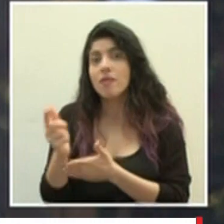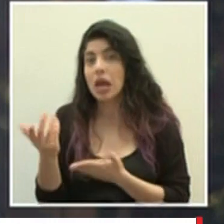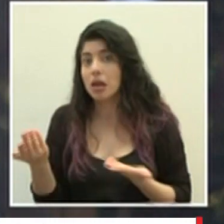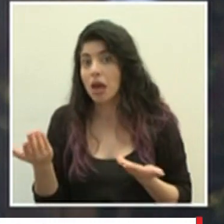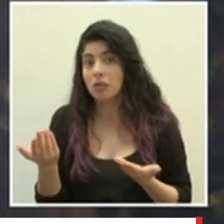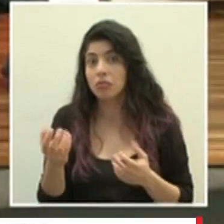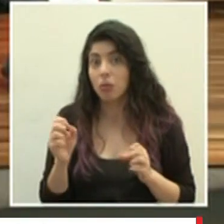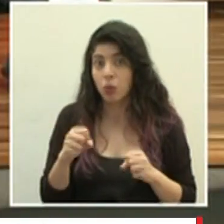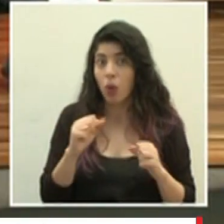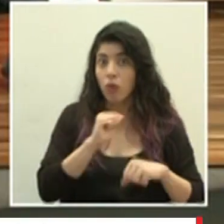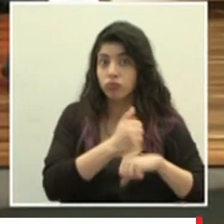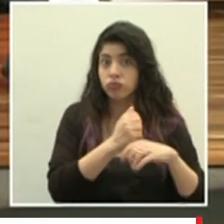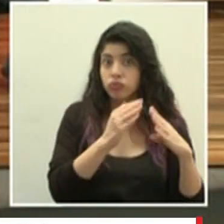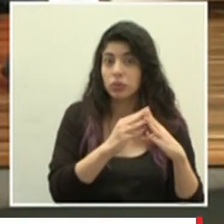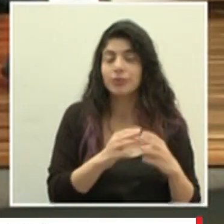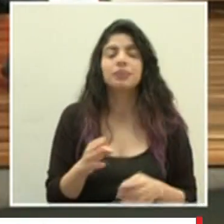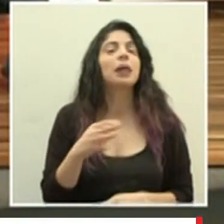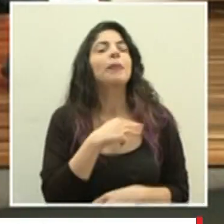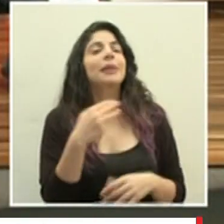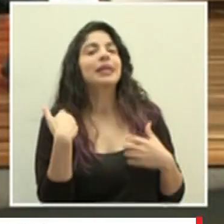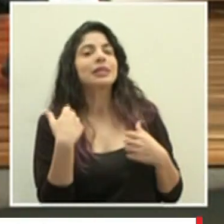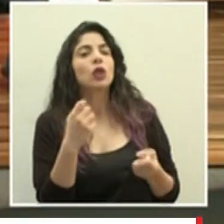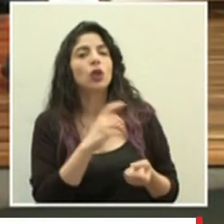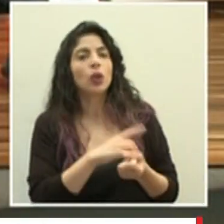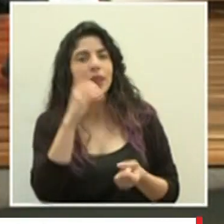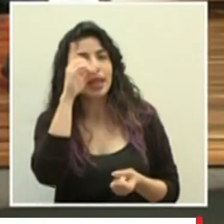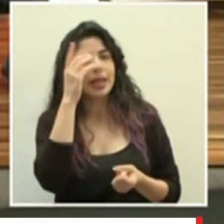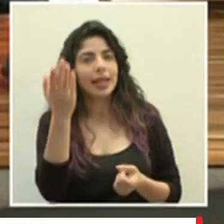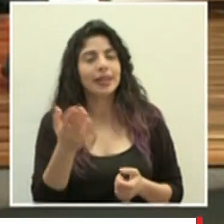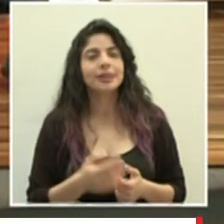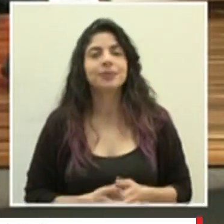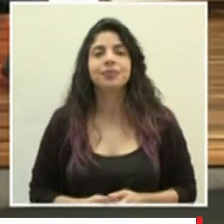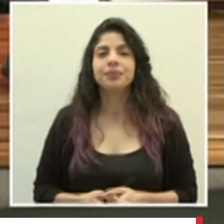Gracias. Ministro de Salud, el doctor Daniel Salas.